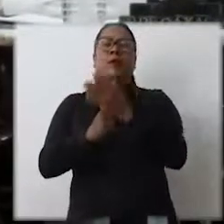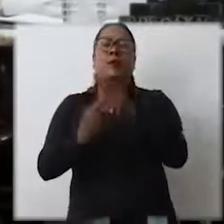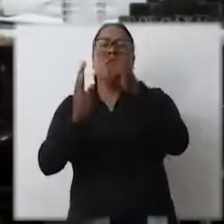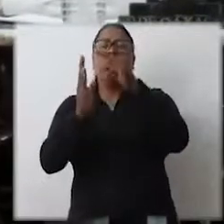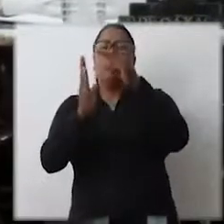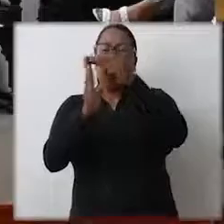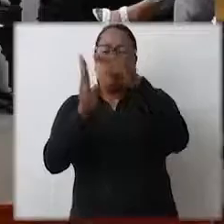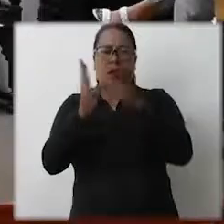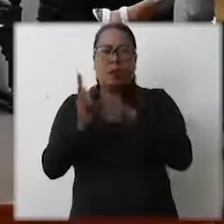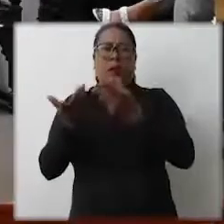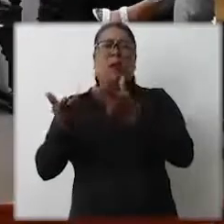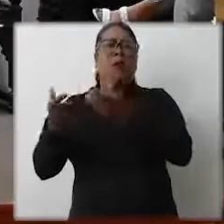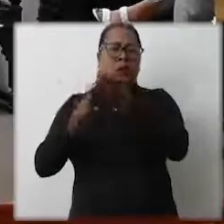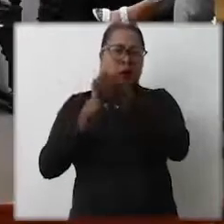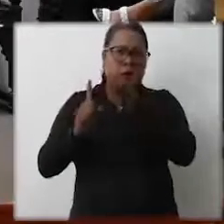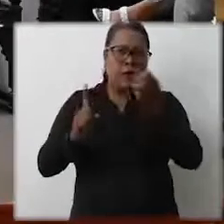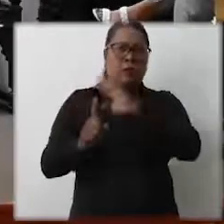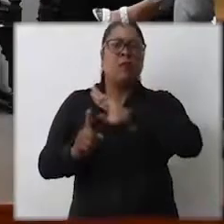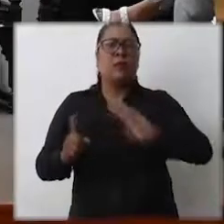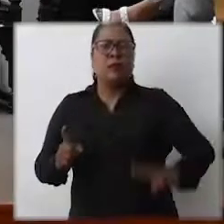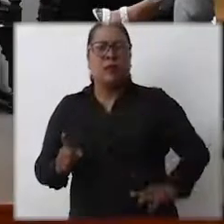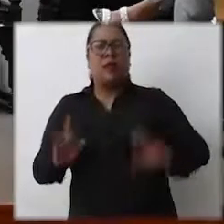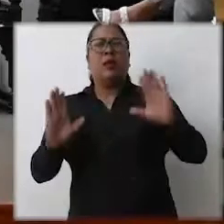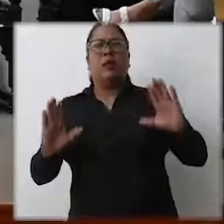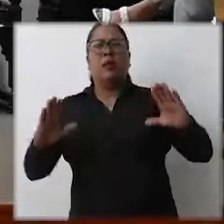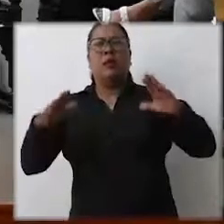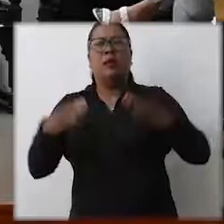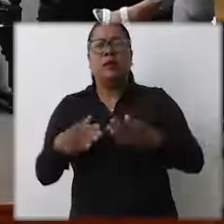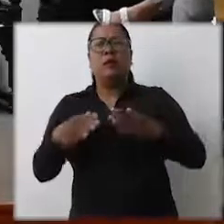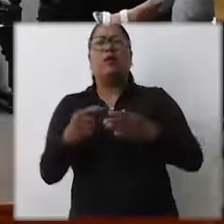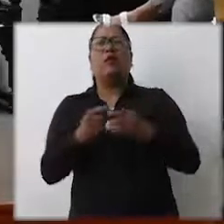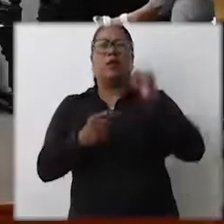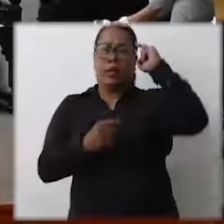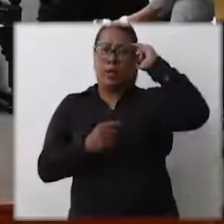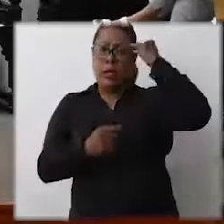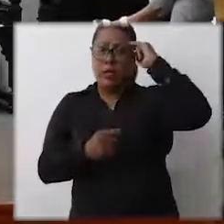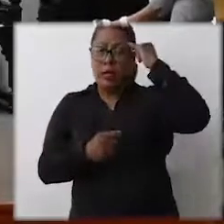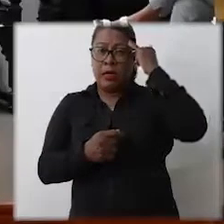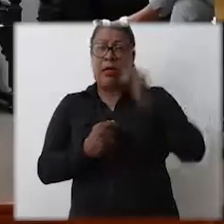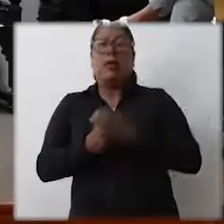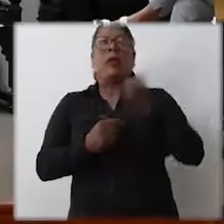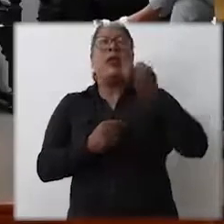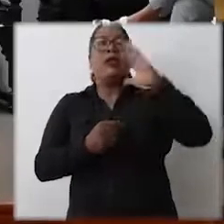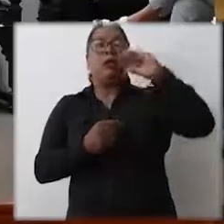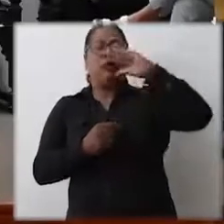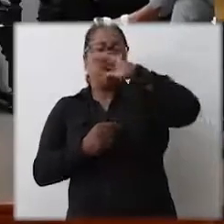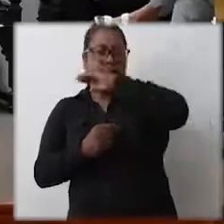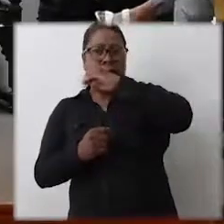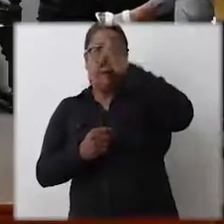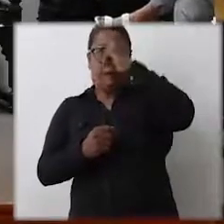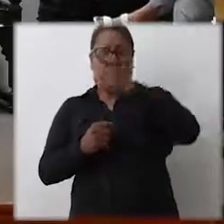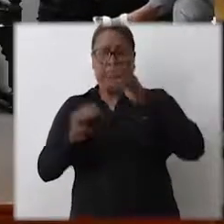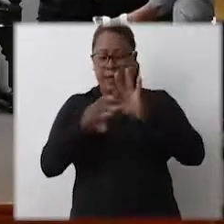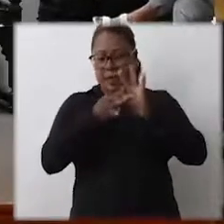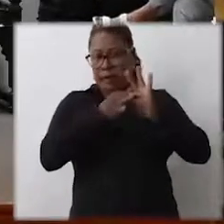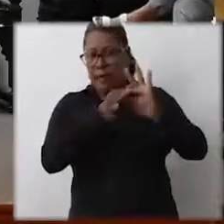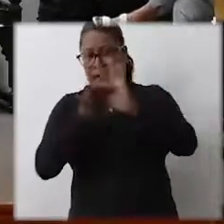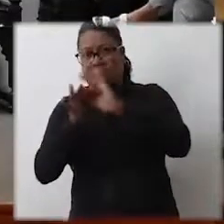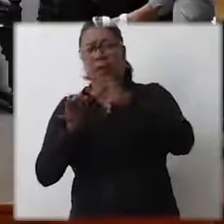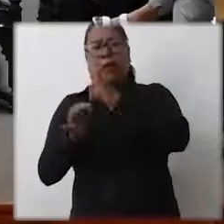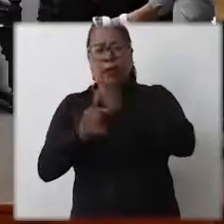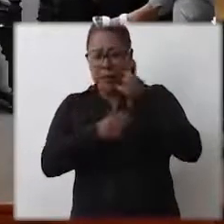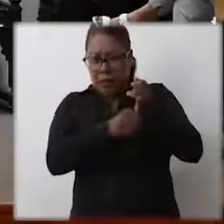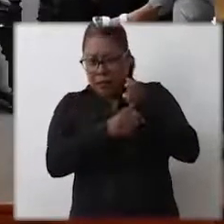es de aprobarse turnar el punto de acuerdo presentado por el presidente municipal constitucional Francisco Martínez Neri a la Comisión